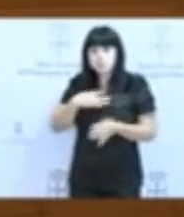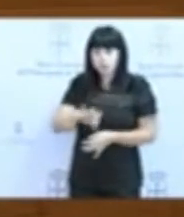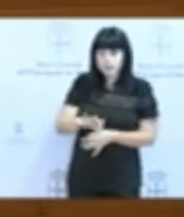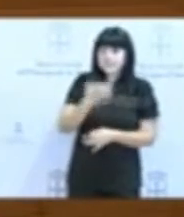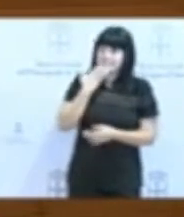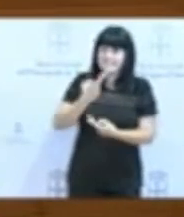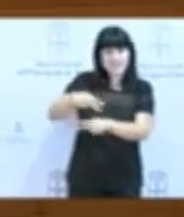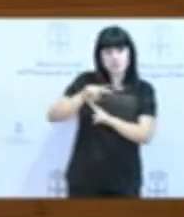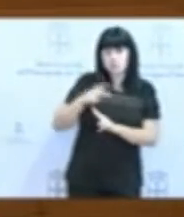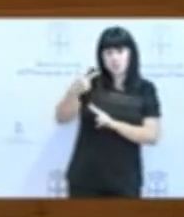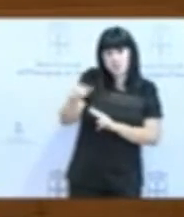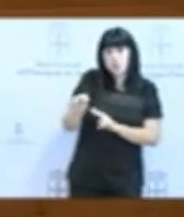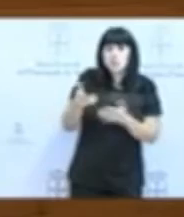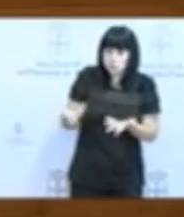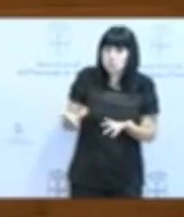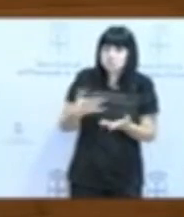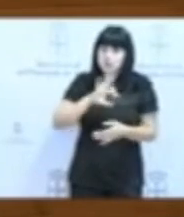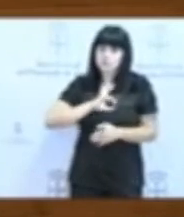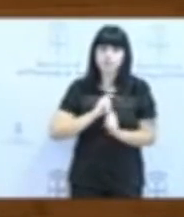entonces la medalla está bien concedida.